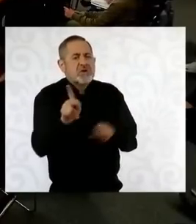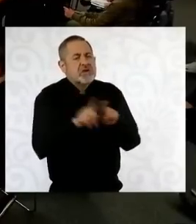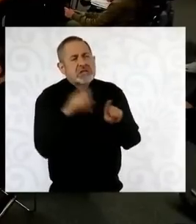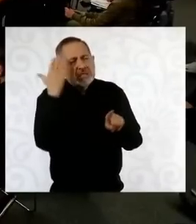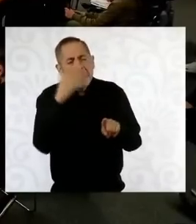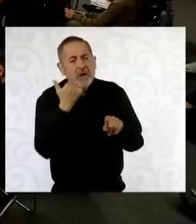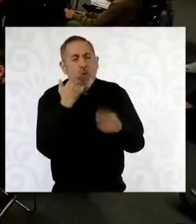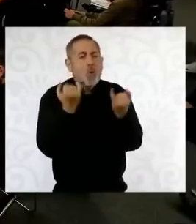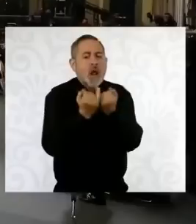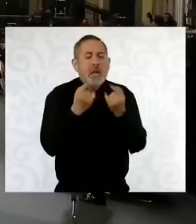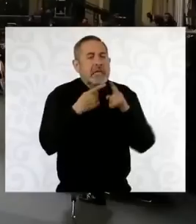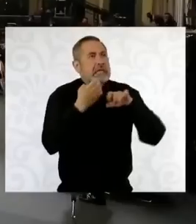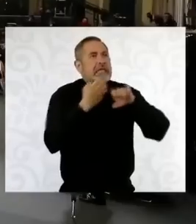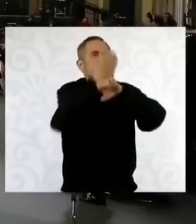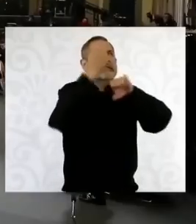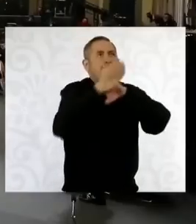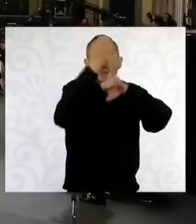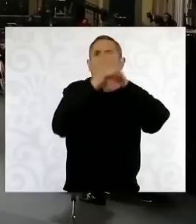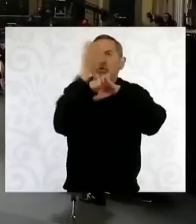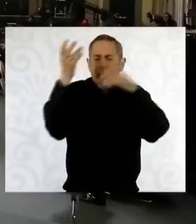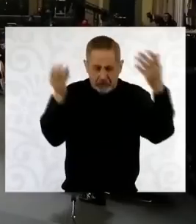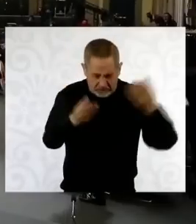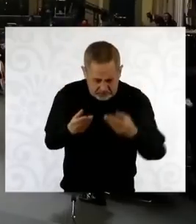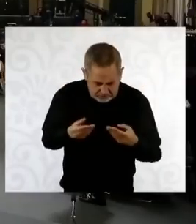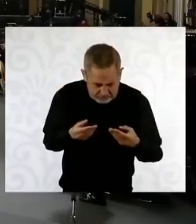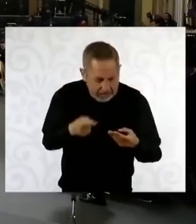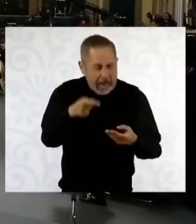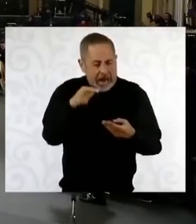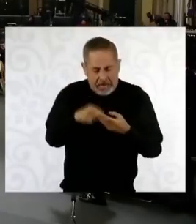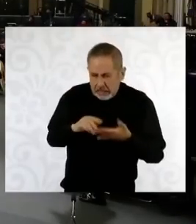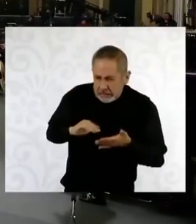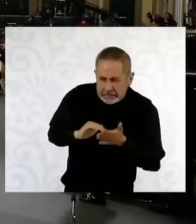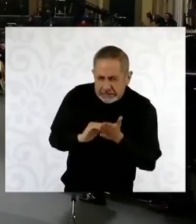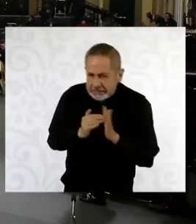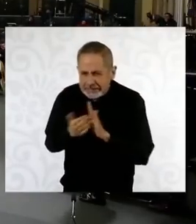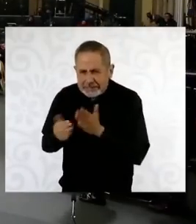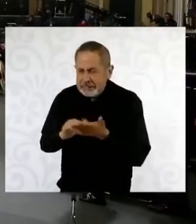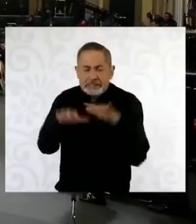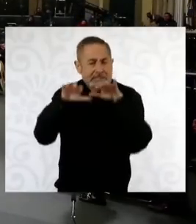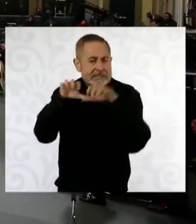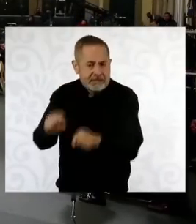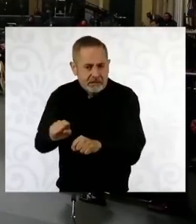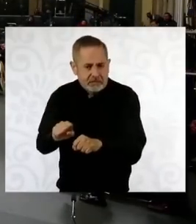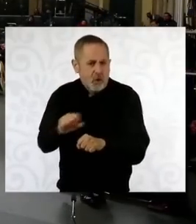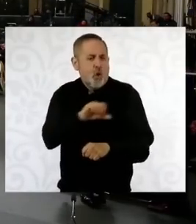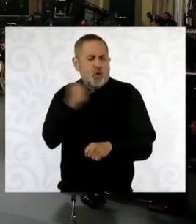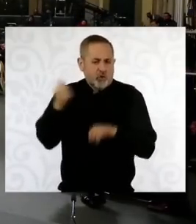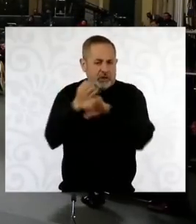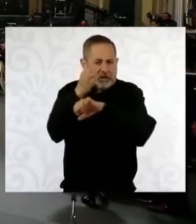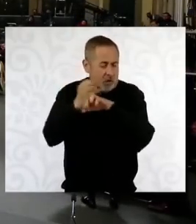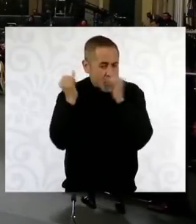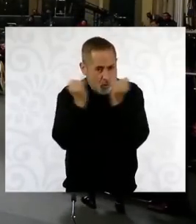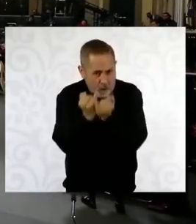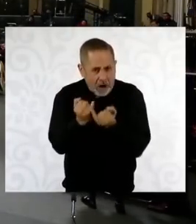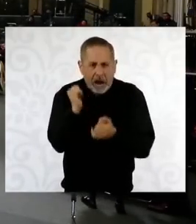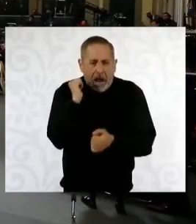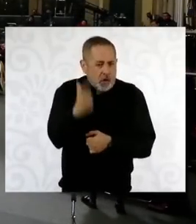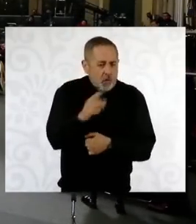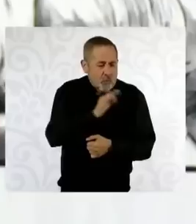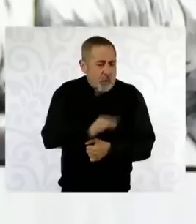información que recibe de los estados pudiera haber otro tipo de operaciones así en alguna otra entidad, qué reportes tiene o de qué estados